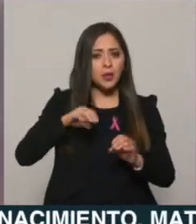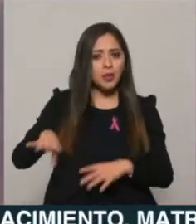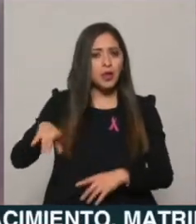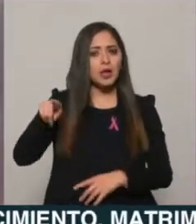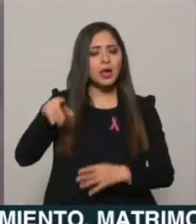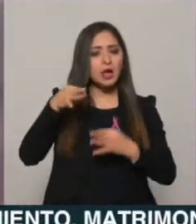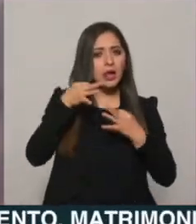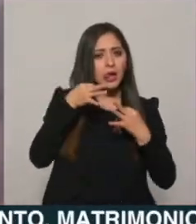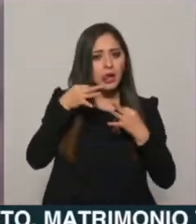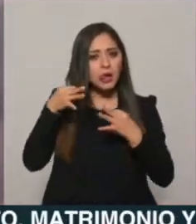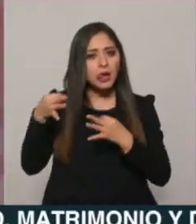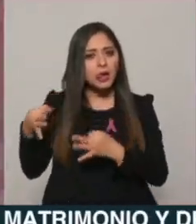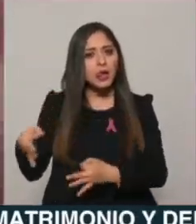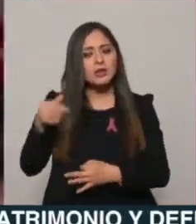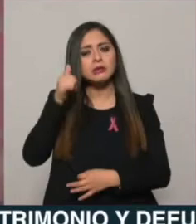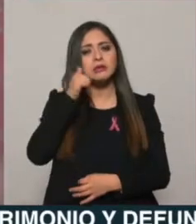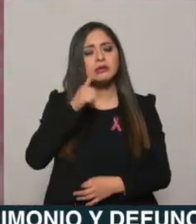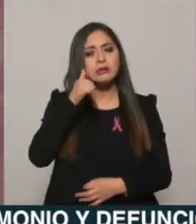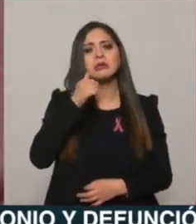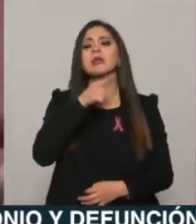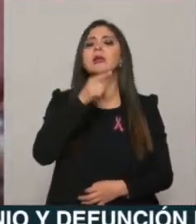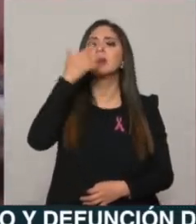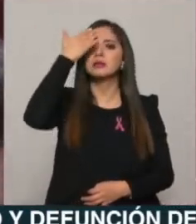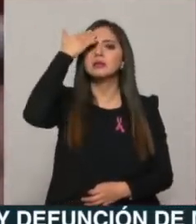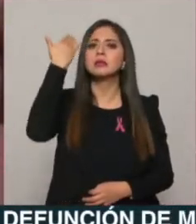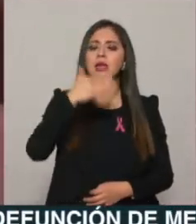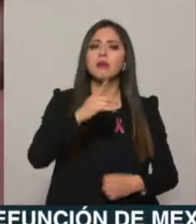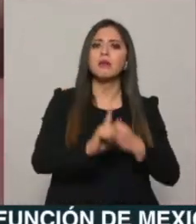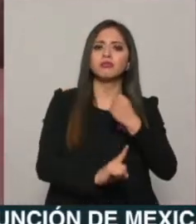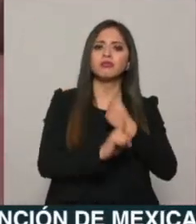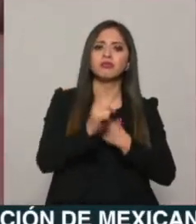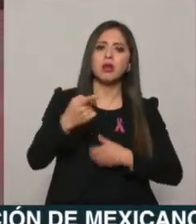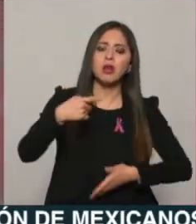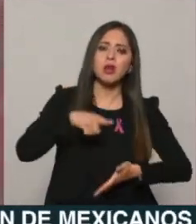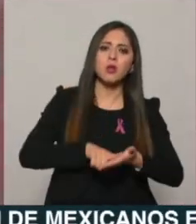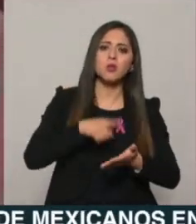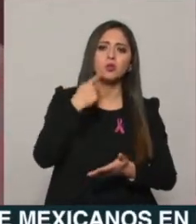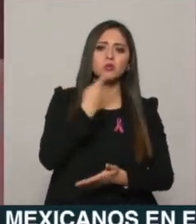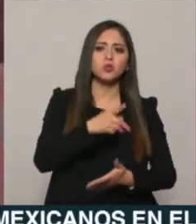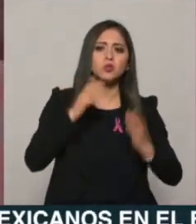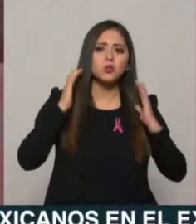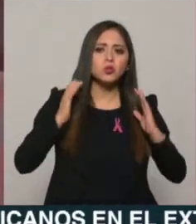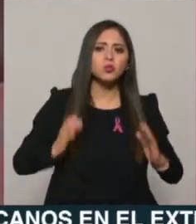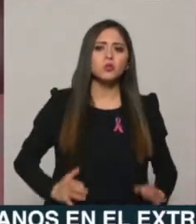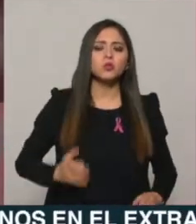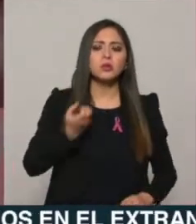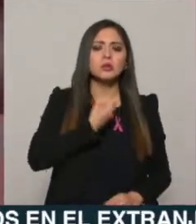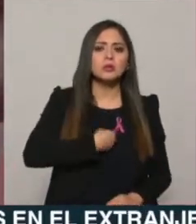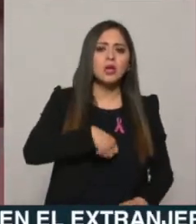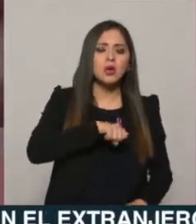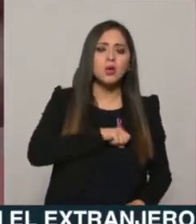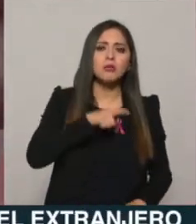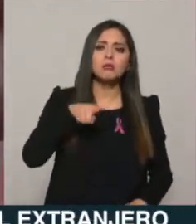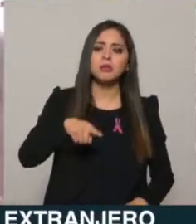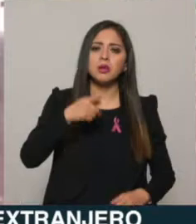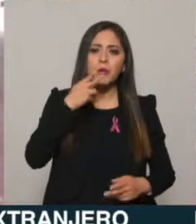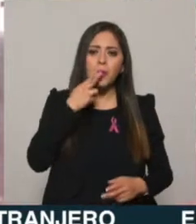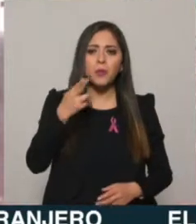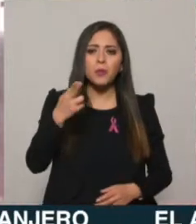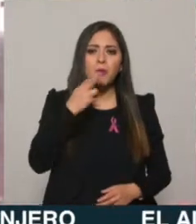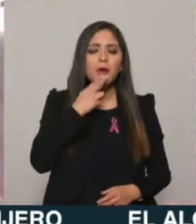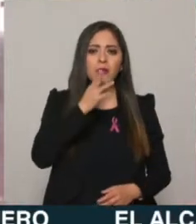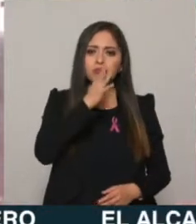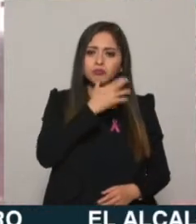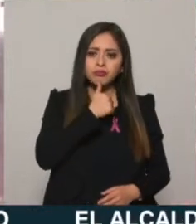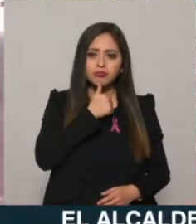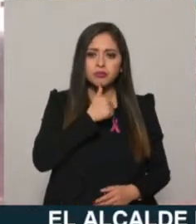dependencia al cigarro ya era fuerte. Él estaba consciente de los daños que fumar le estaba ocasionando a su salud, pero no podía dejarlo. Yo ya